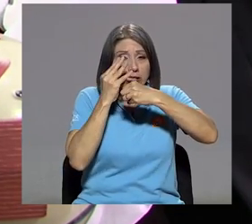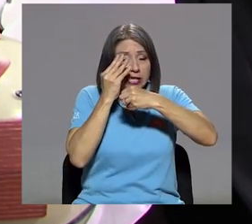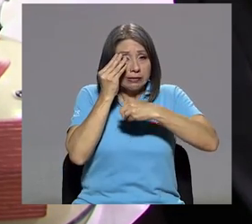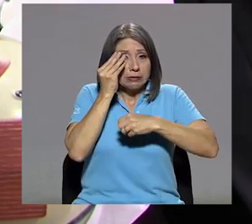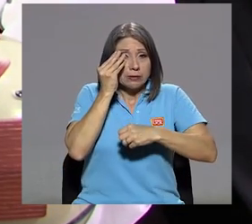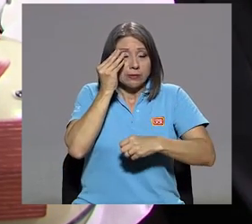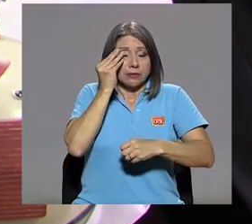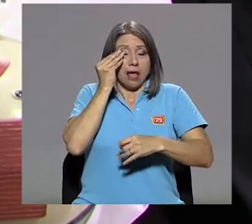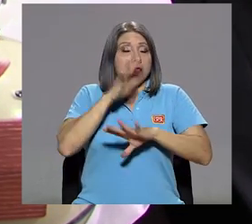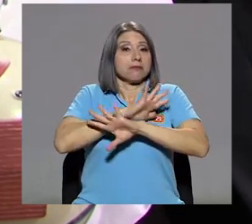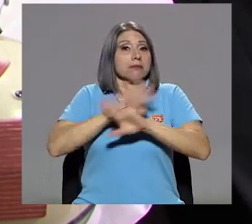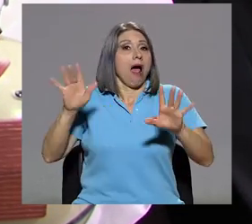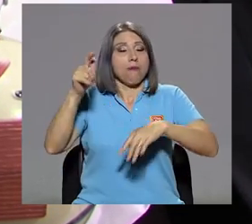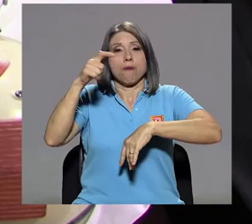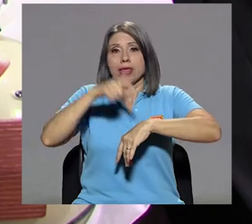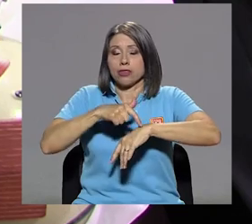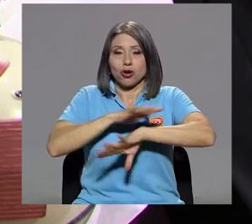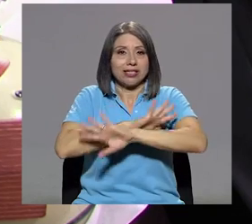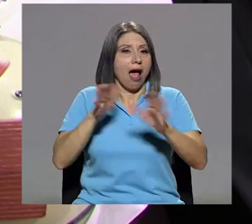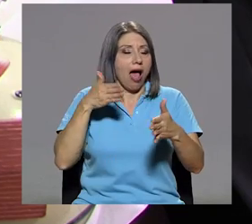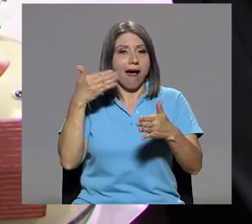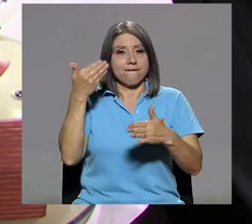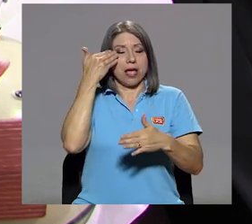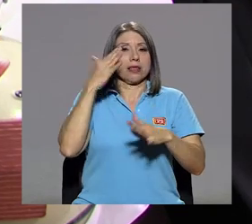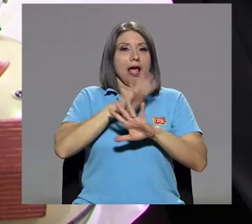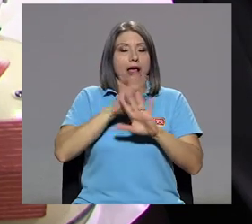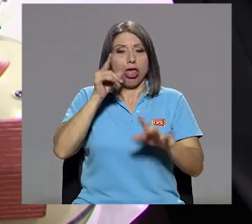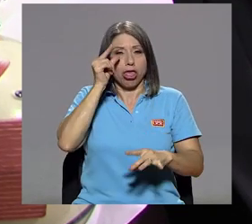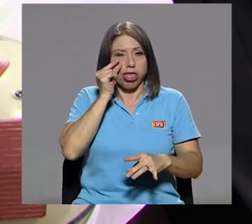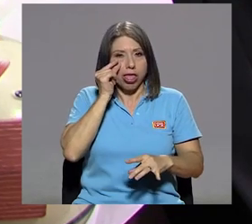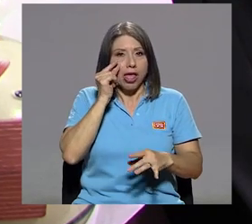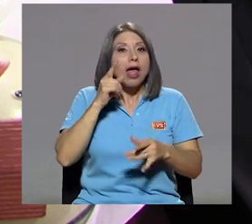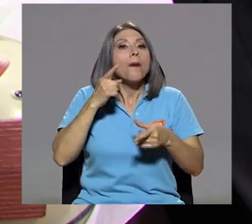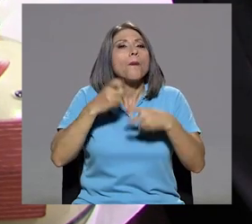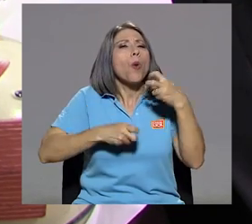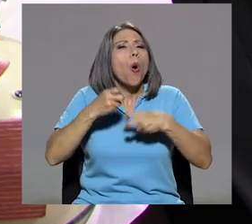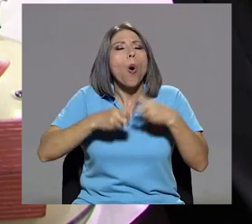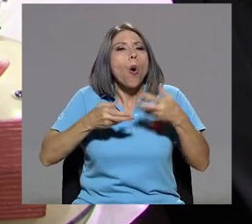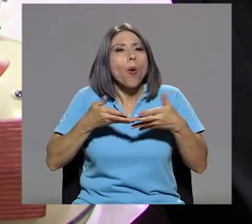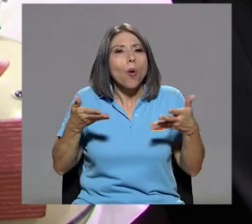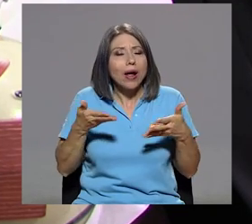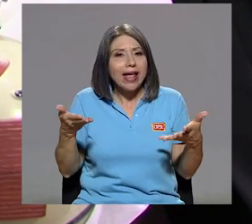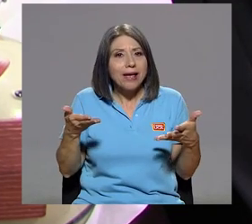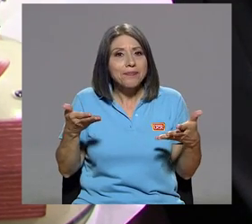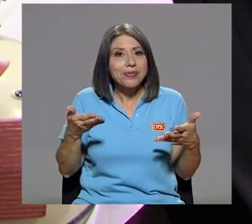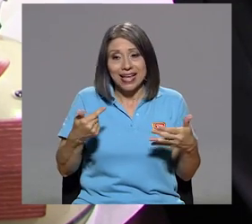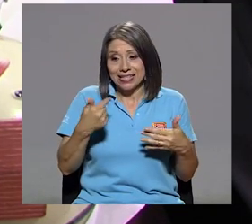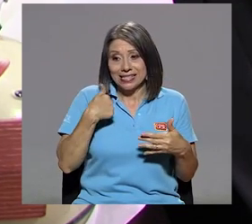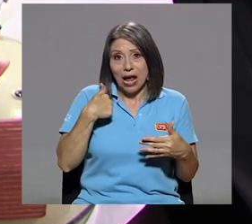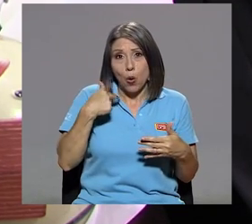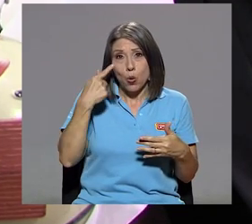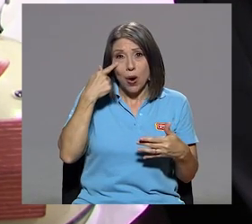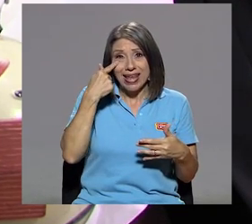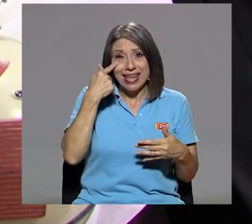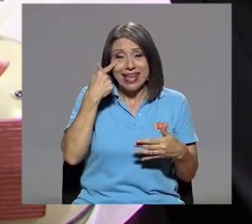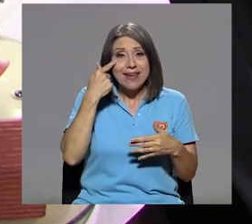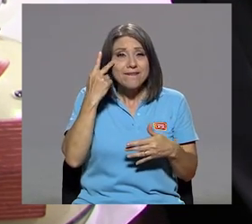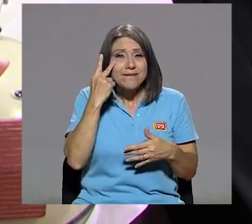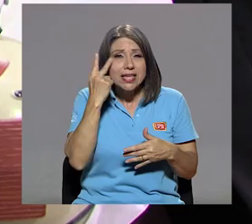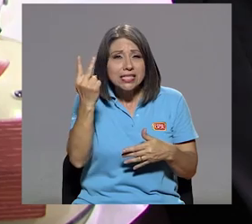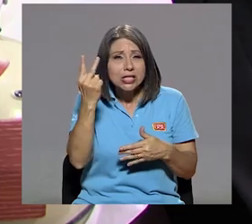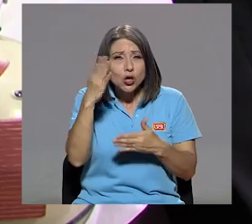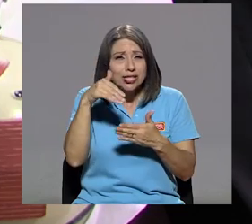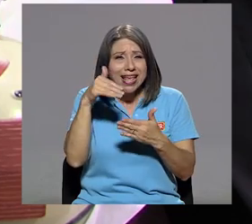elevándose hasta que llega un momento en que ya se afectan. Y el inconveniente es que si algo a uno le afecta la